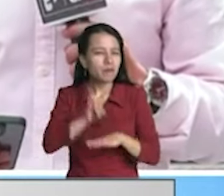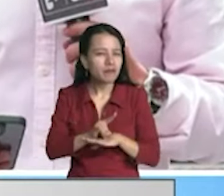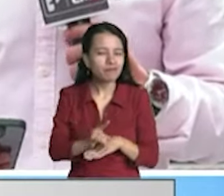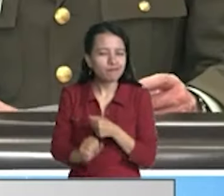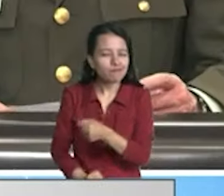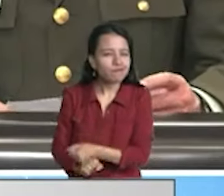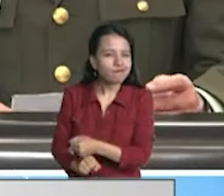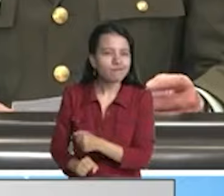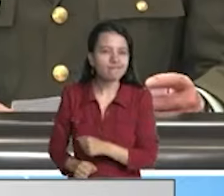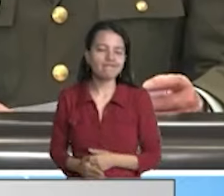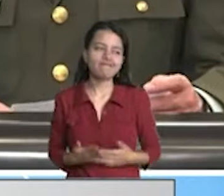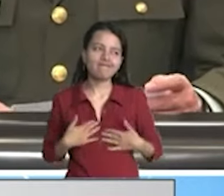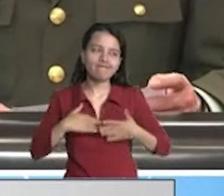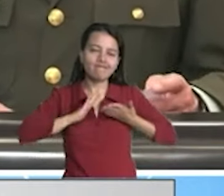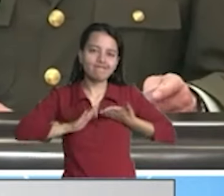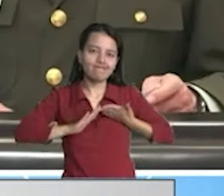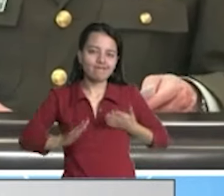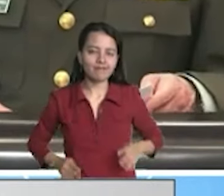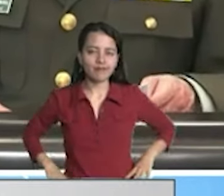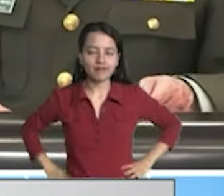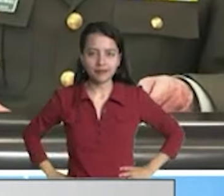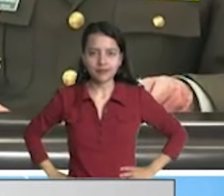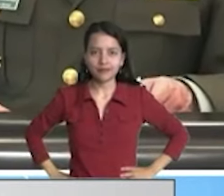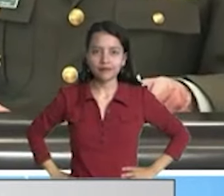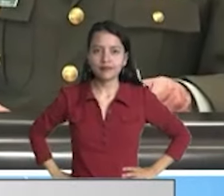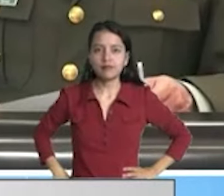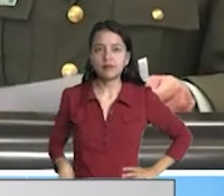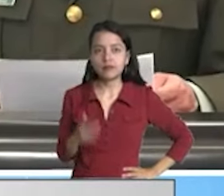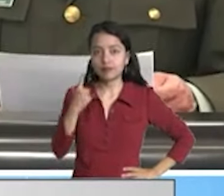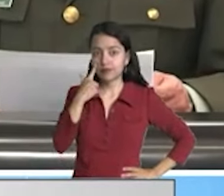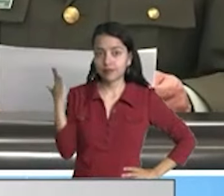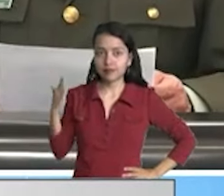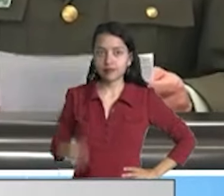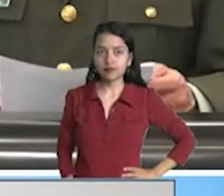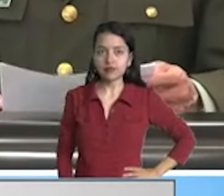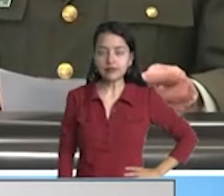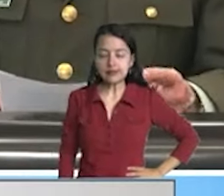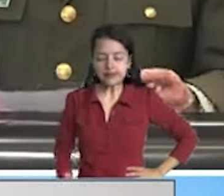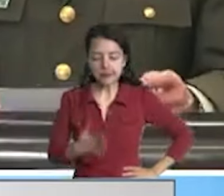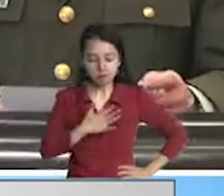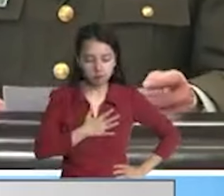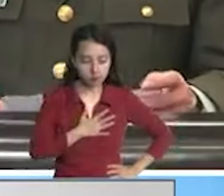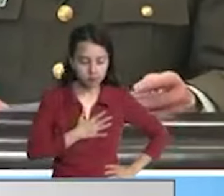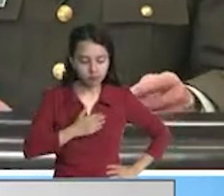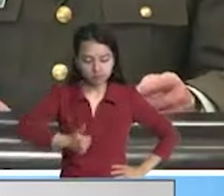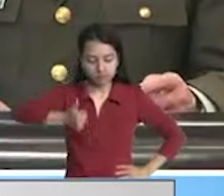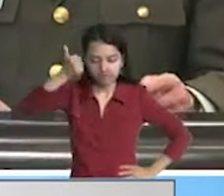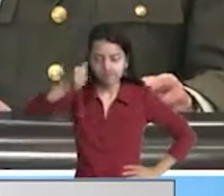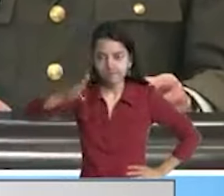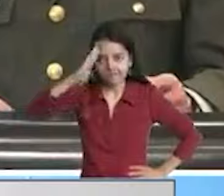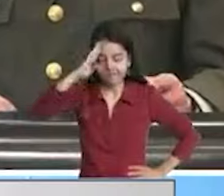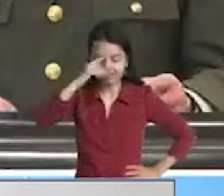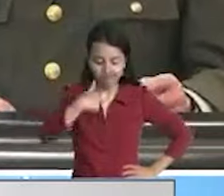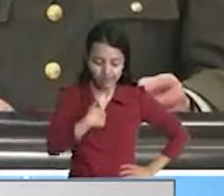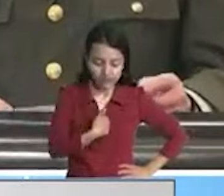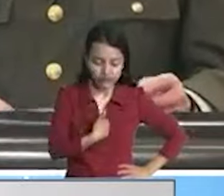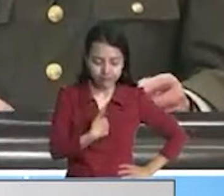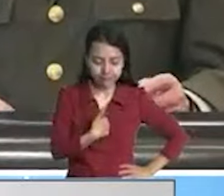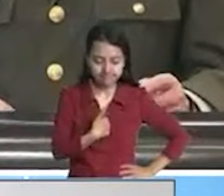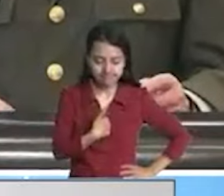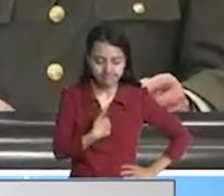excusas. Como director general de la policía, presento disculpas por lo ocurrido en la ciudad